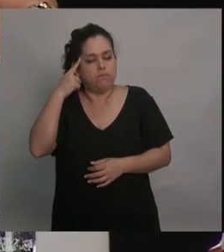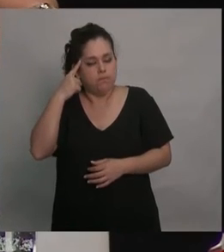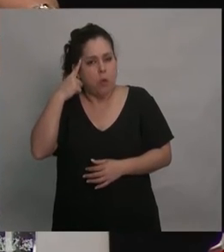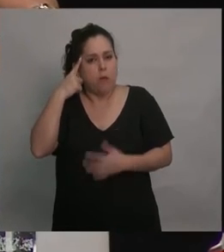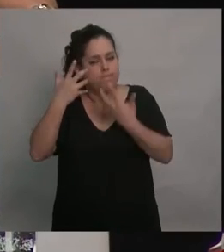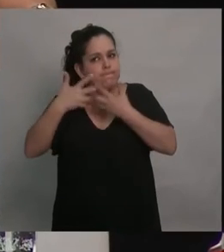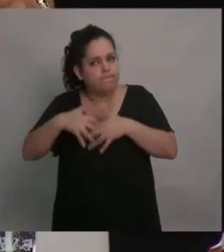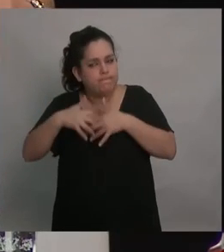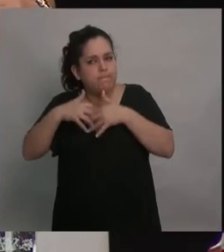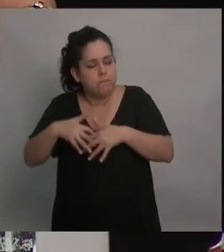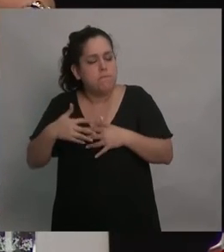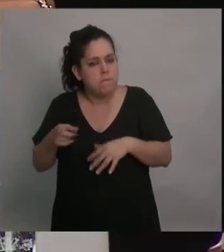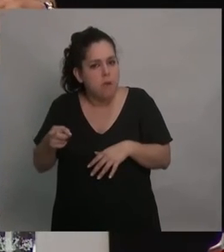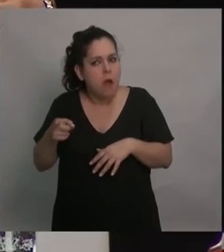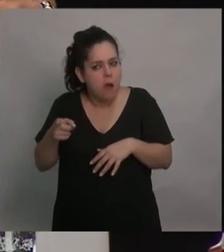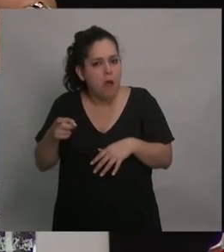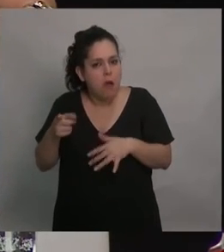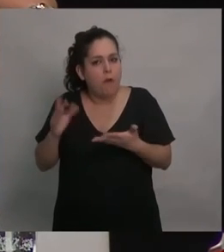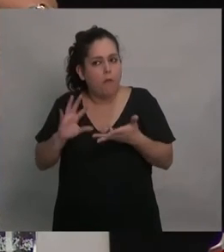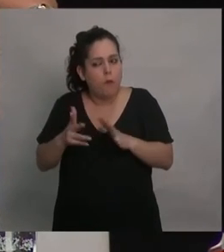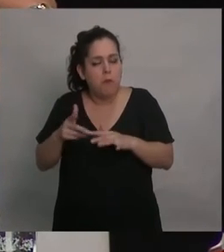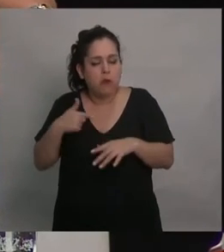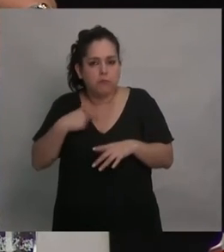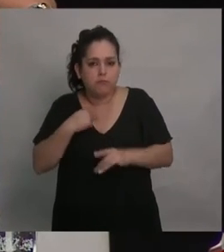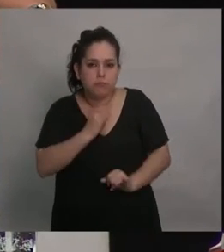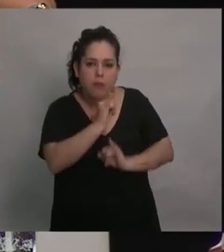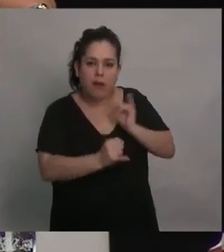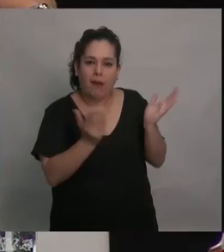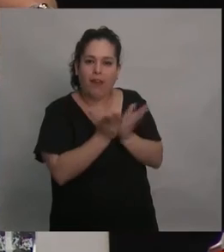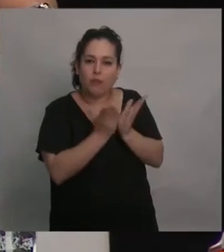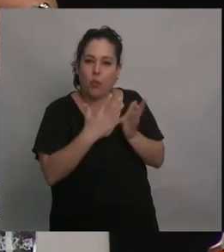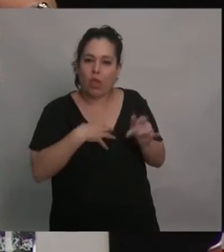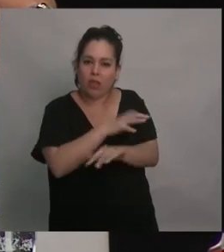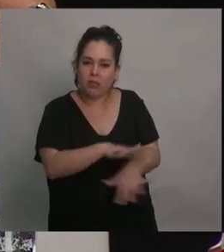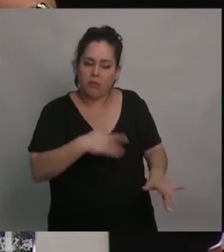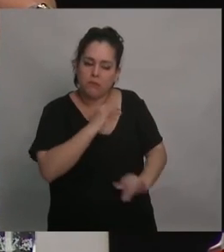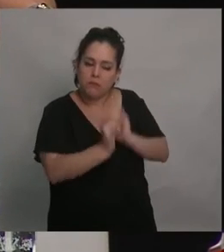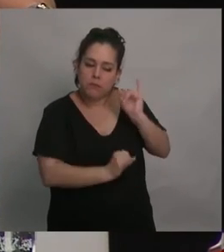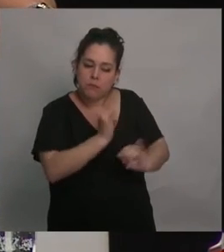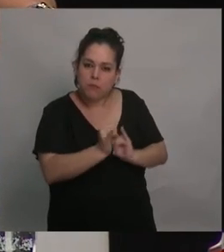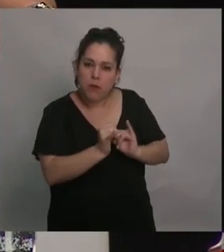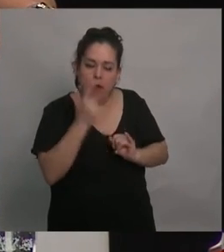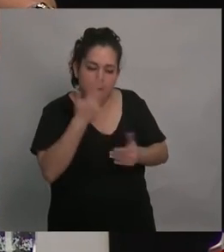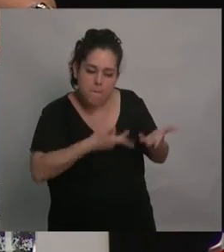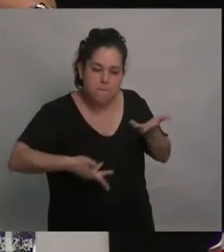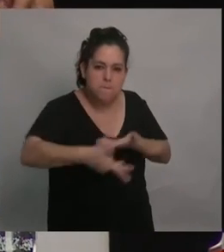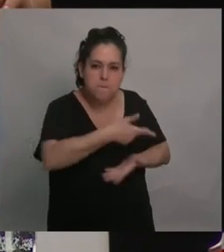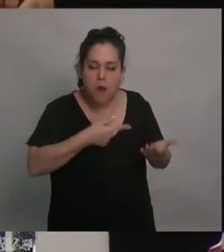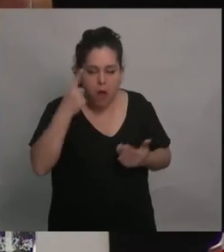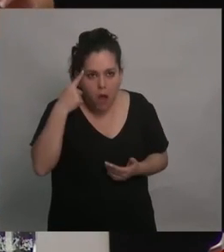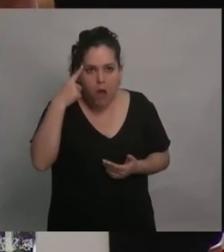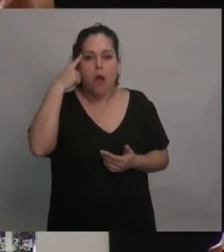me puse a pensar y a compartir con mis estudiantes, y pensamos que